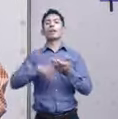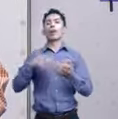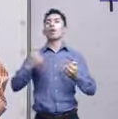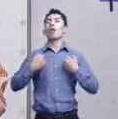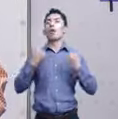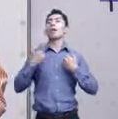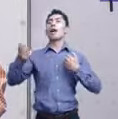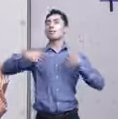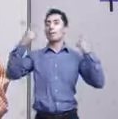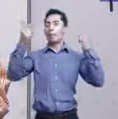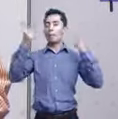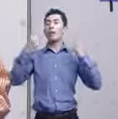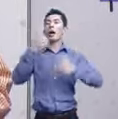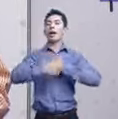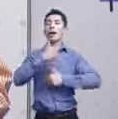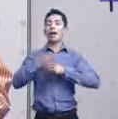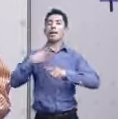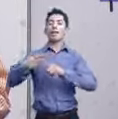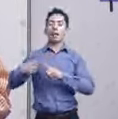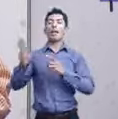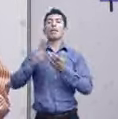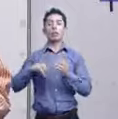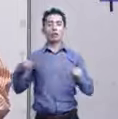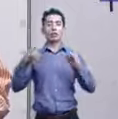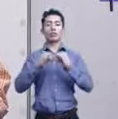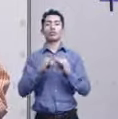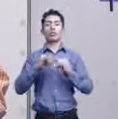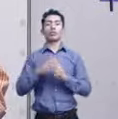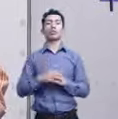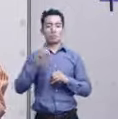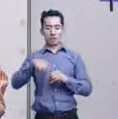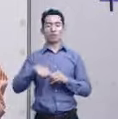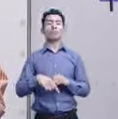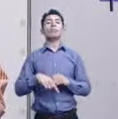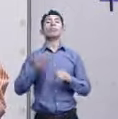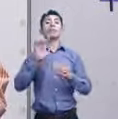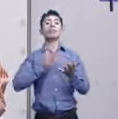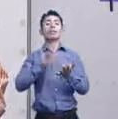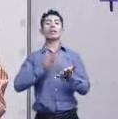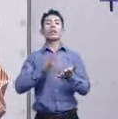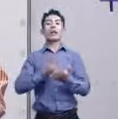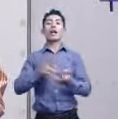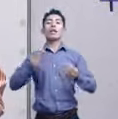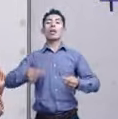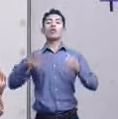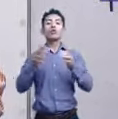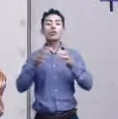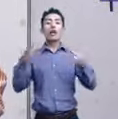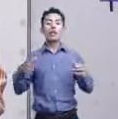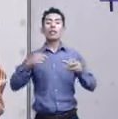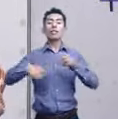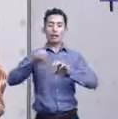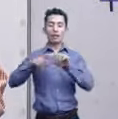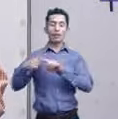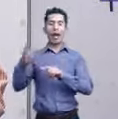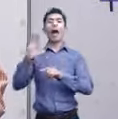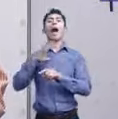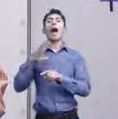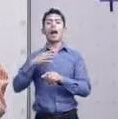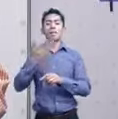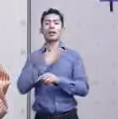jóvenes egresados de las carreras de este instituto. También vamos a apoyar a los pequeños y medianos empresarios. Van a contar